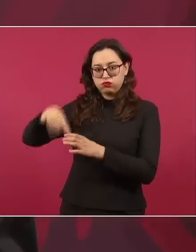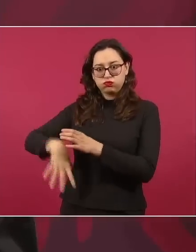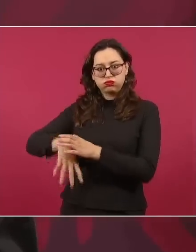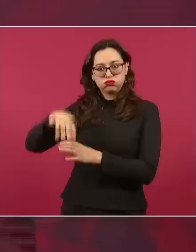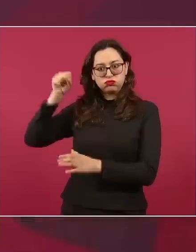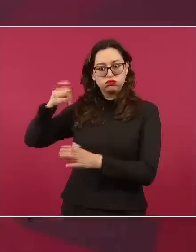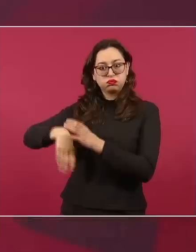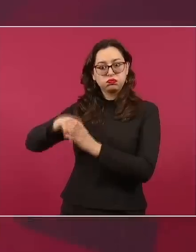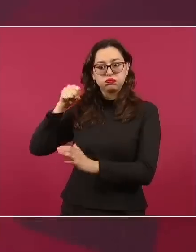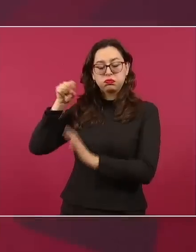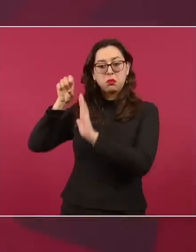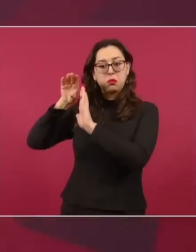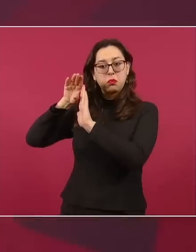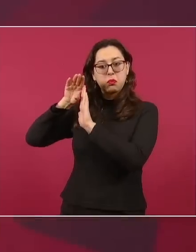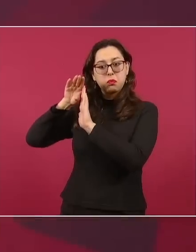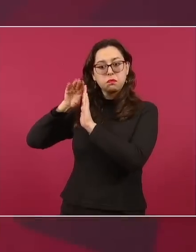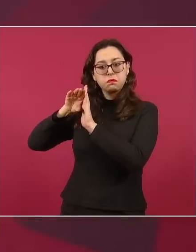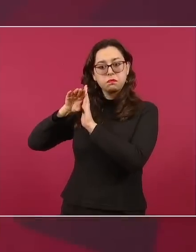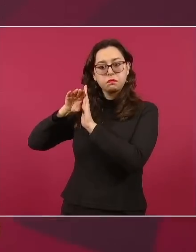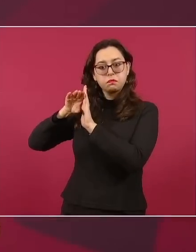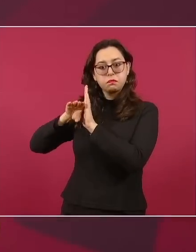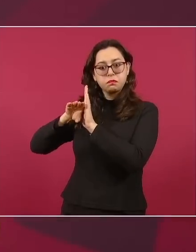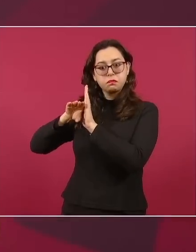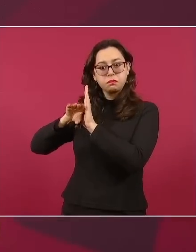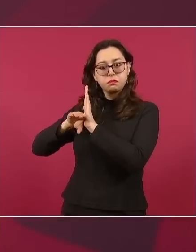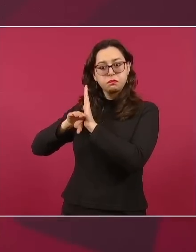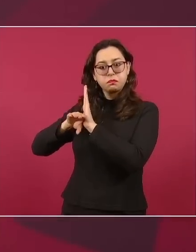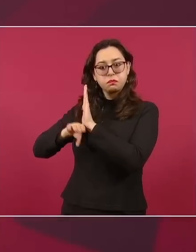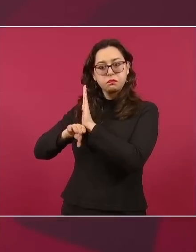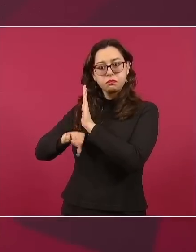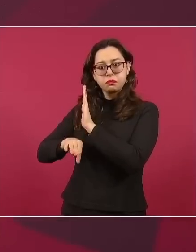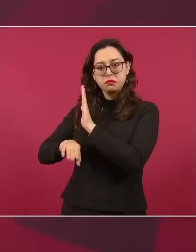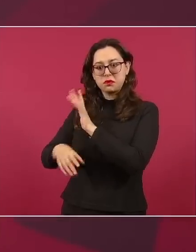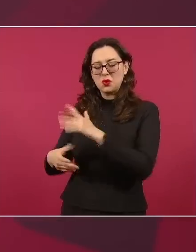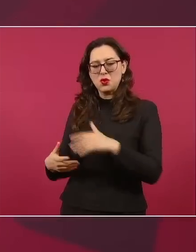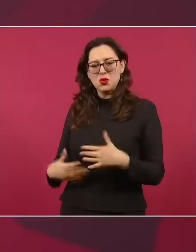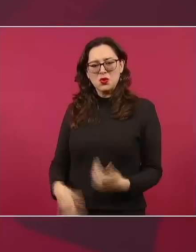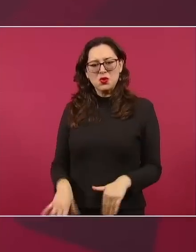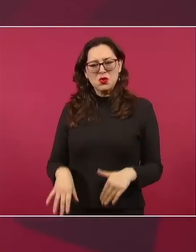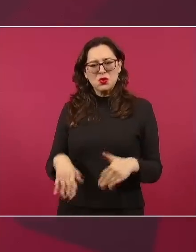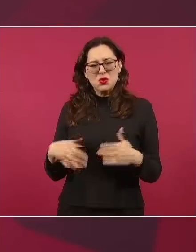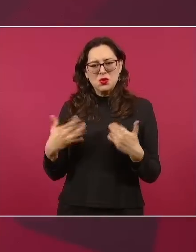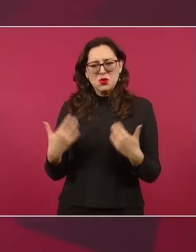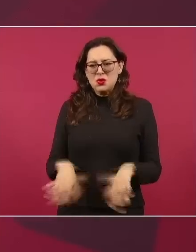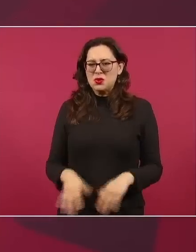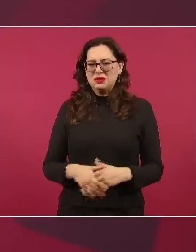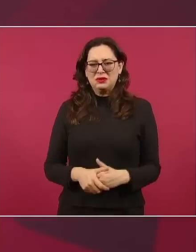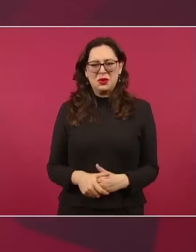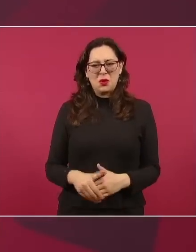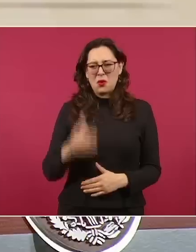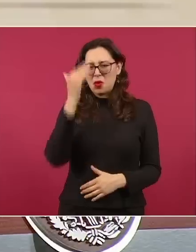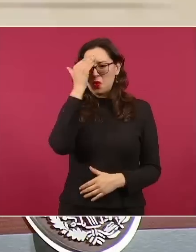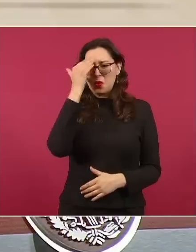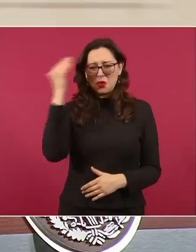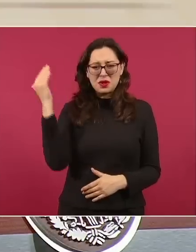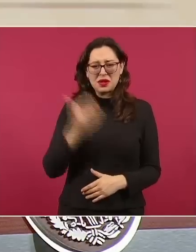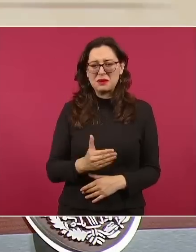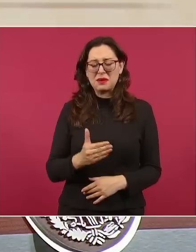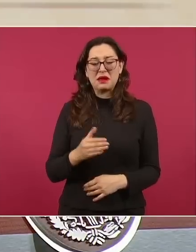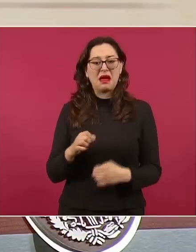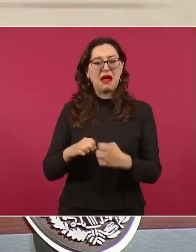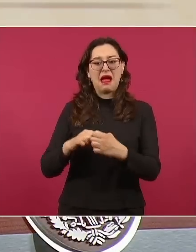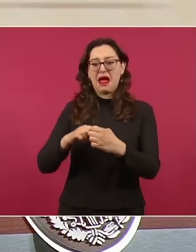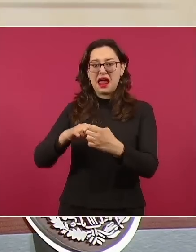Fue una infamia el engañar de que con la llamada